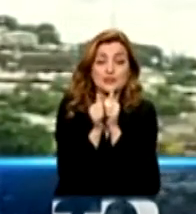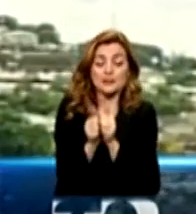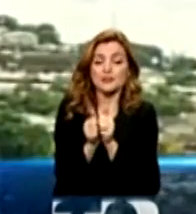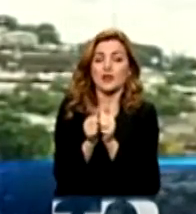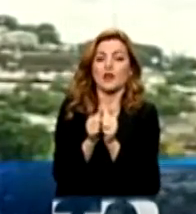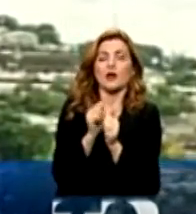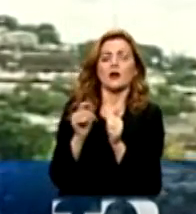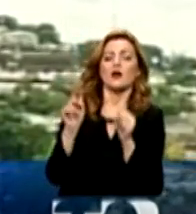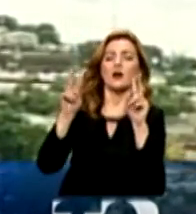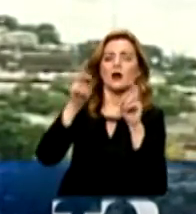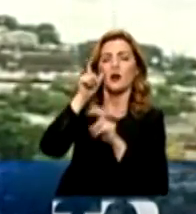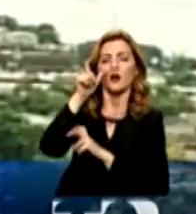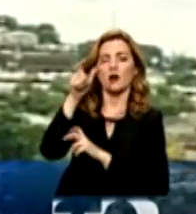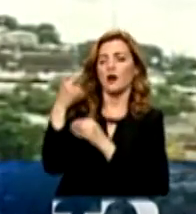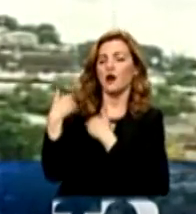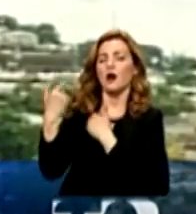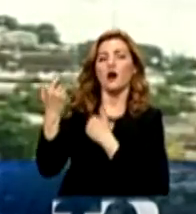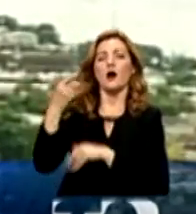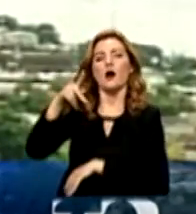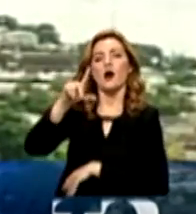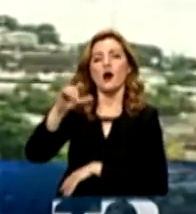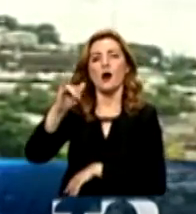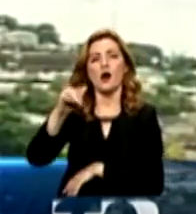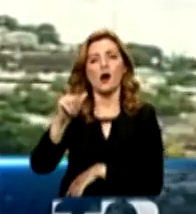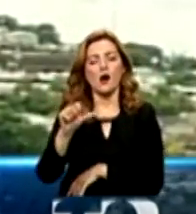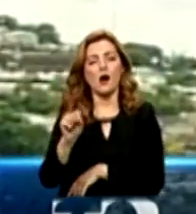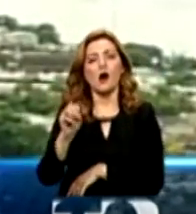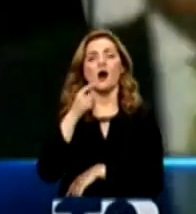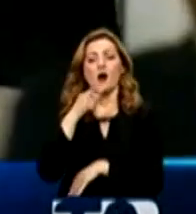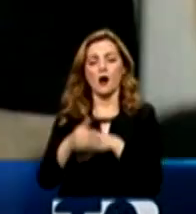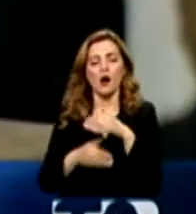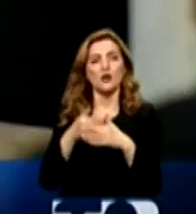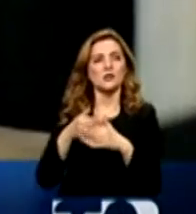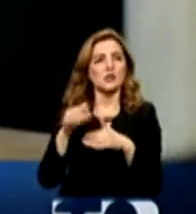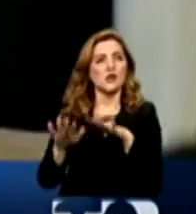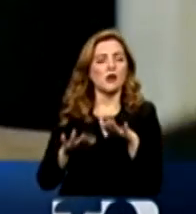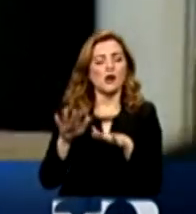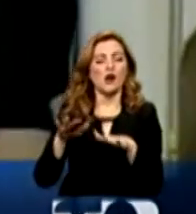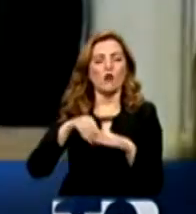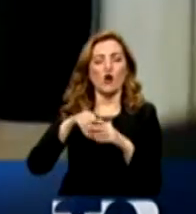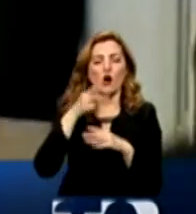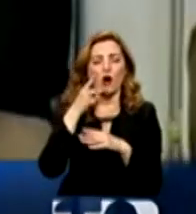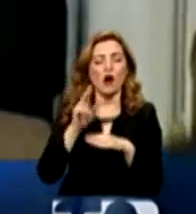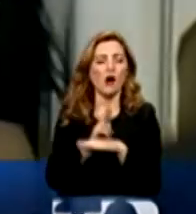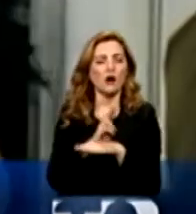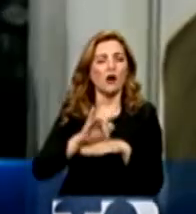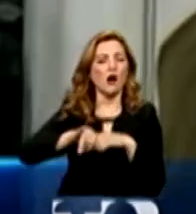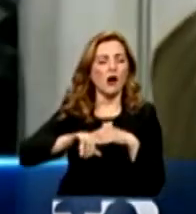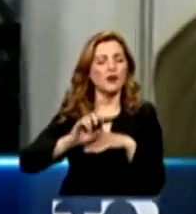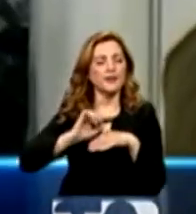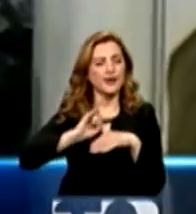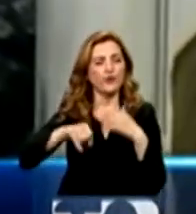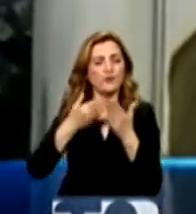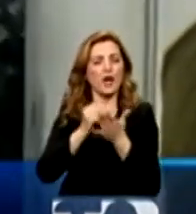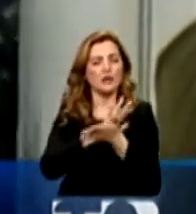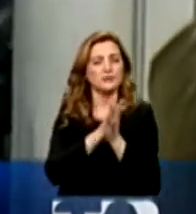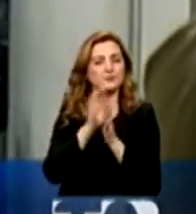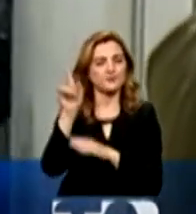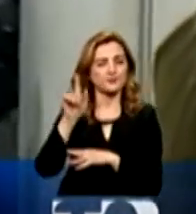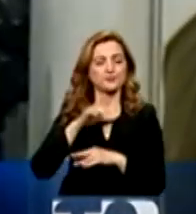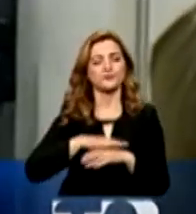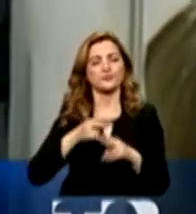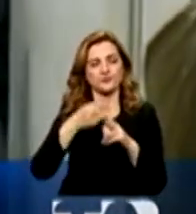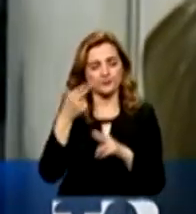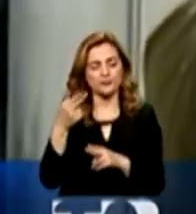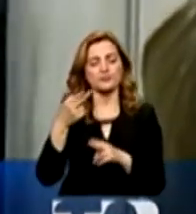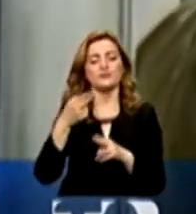apelación anunciada por la fiscal encargada Ruth Palacios dentro del proceso por presunto peculado en el que se determinó el viernes de la semana pasada